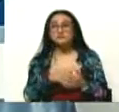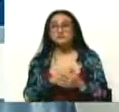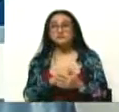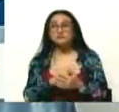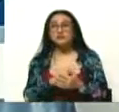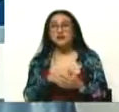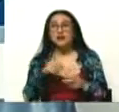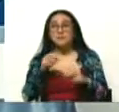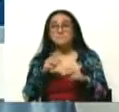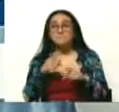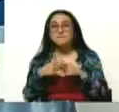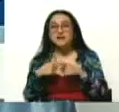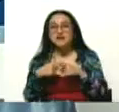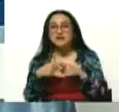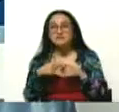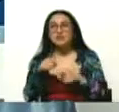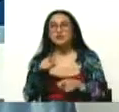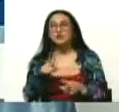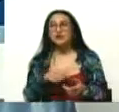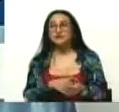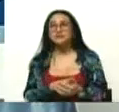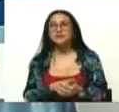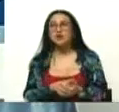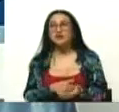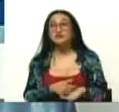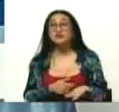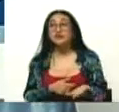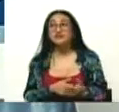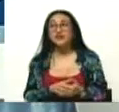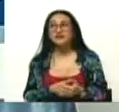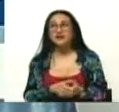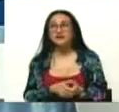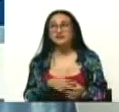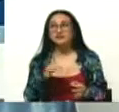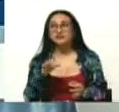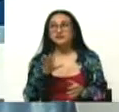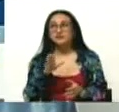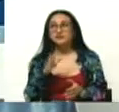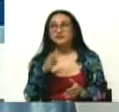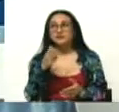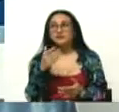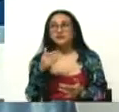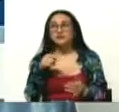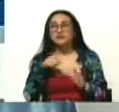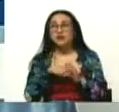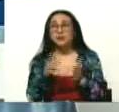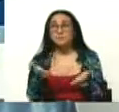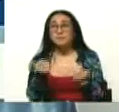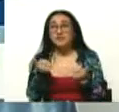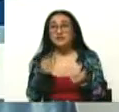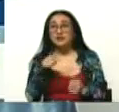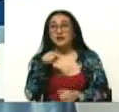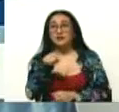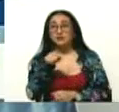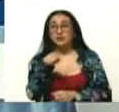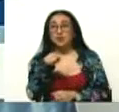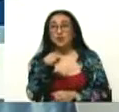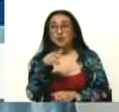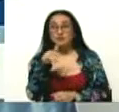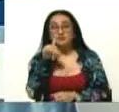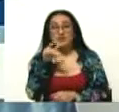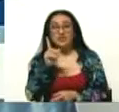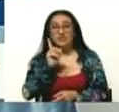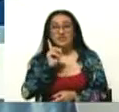de aquellas señoras que están ahora en Colombia, y estamos solicitando alerta roja de Interpol para que